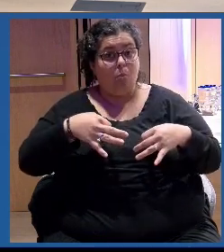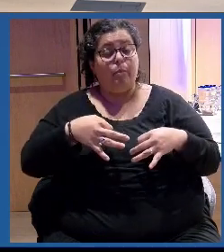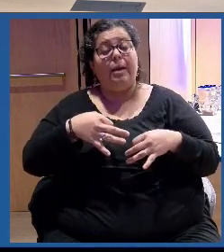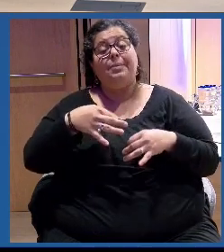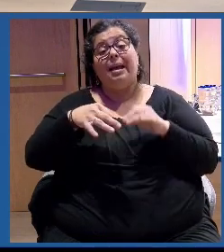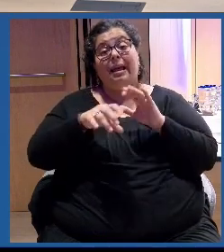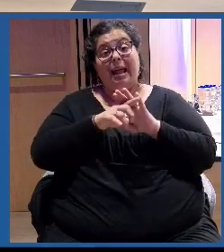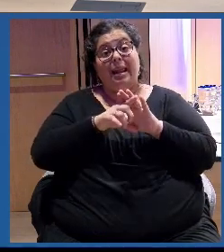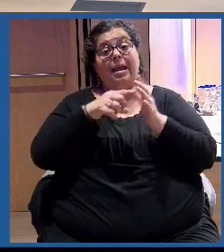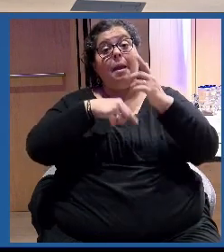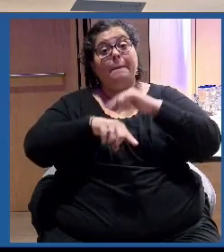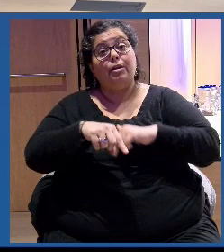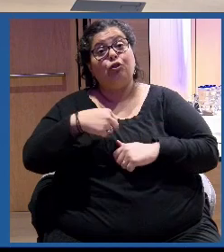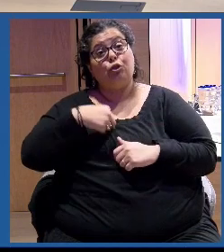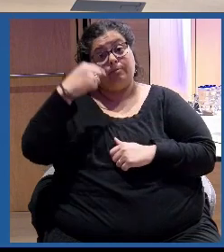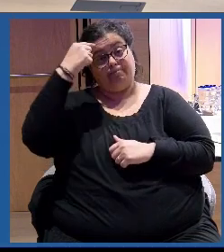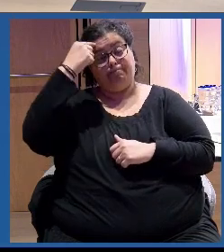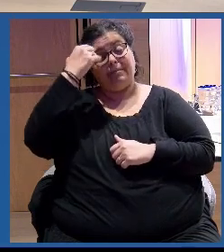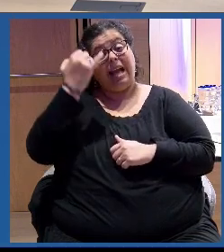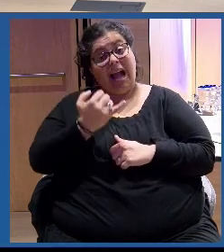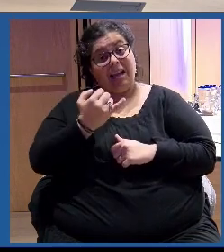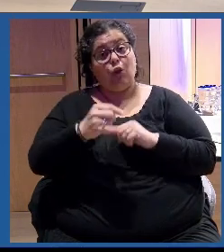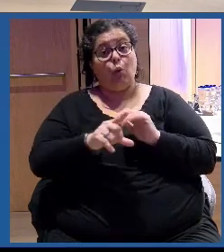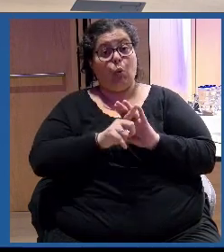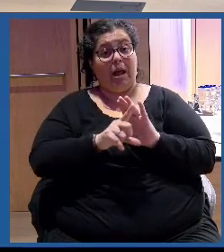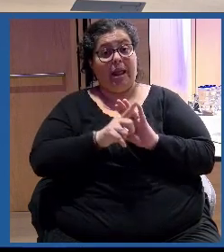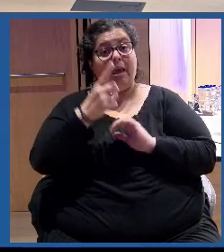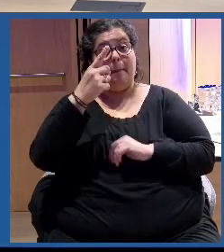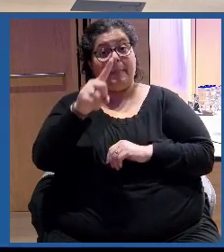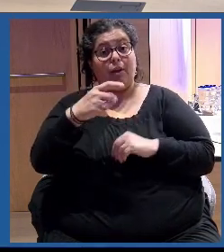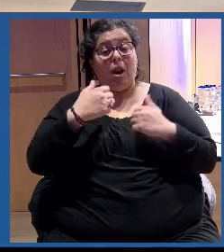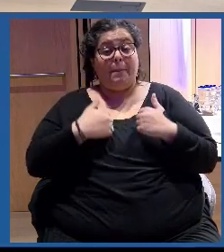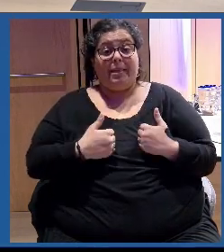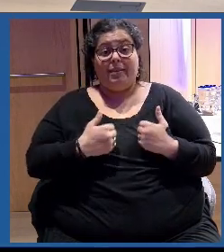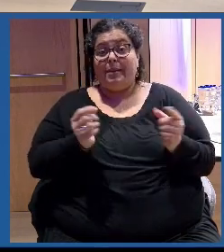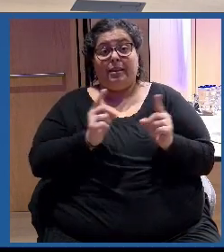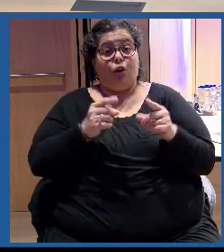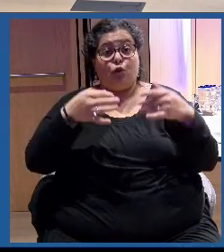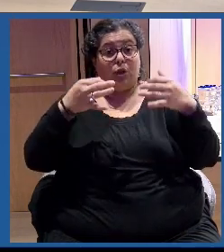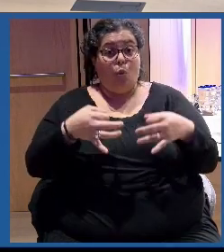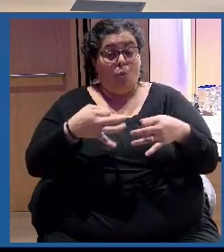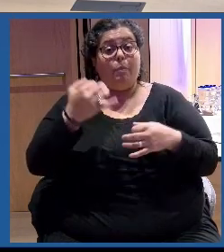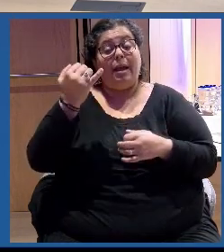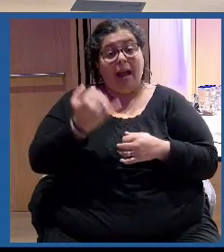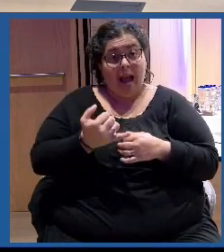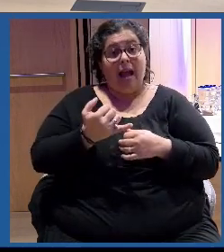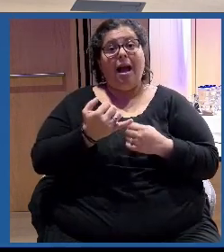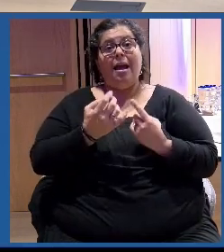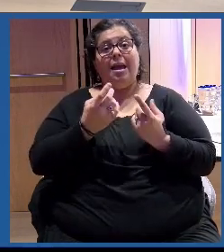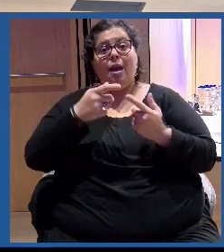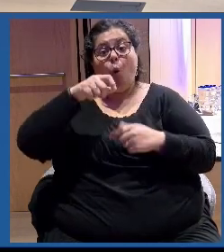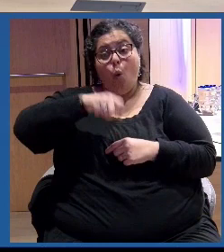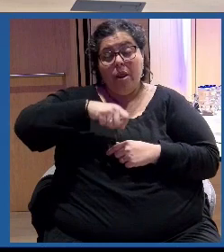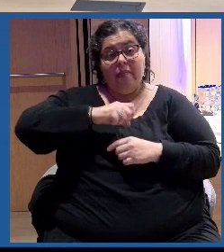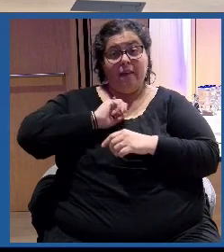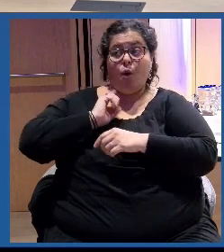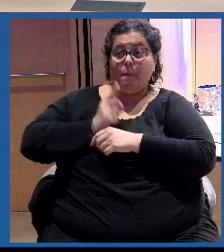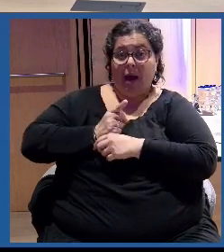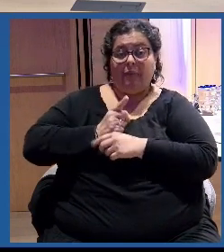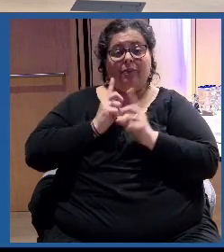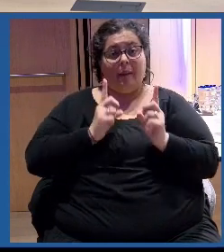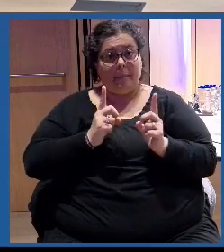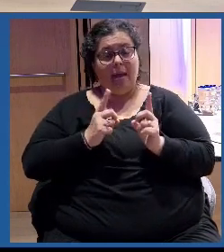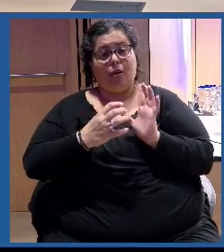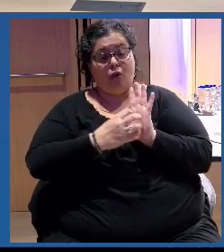a preguntarnos, tenemos una ley, pero lamentablemente no se está cumpliendo, tenemos un marco jurídico que debemos de